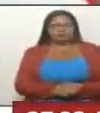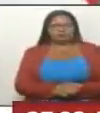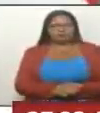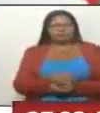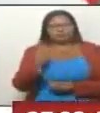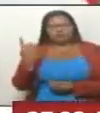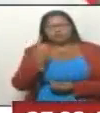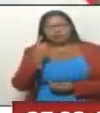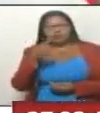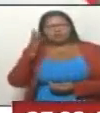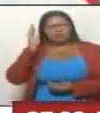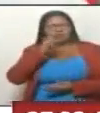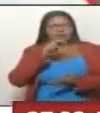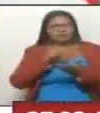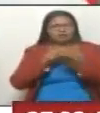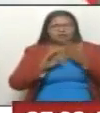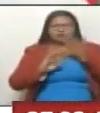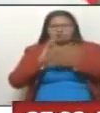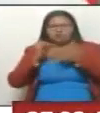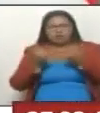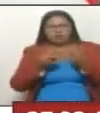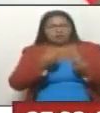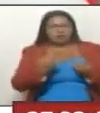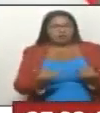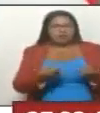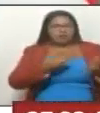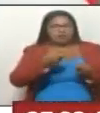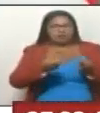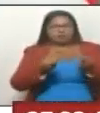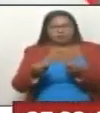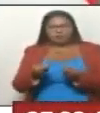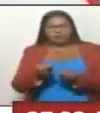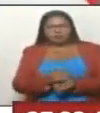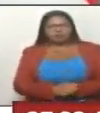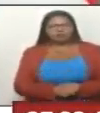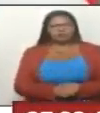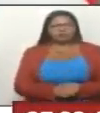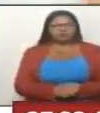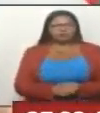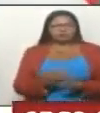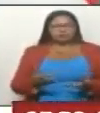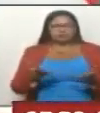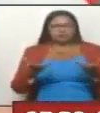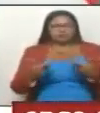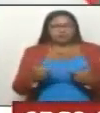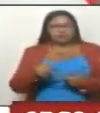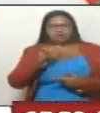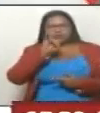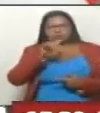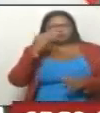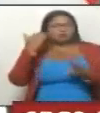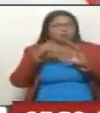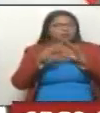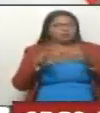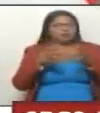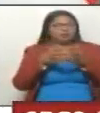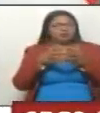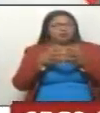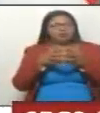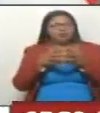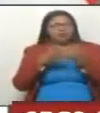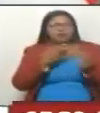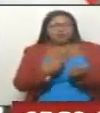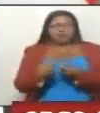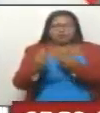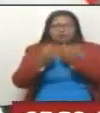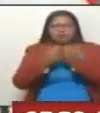Asamblea Nacional ejerce funciones de control, recibe esa información, la manda a la Comisión de Economía